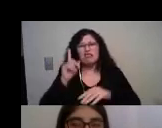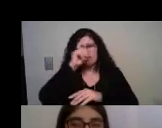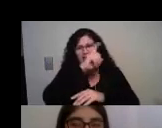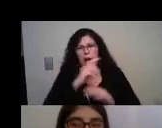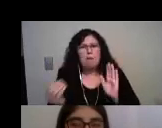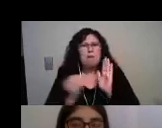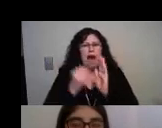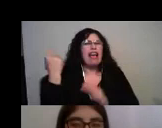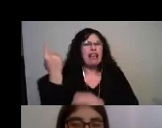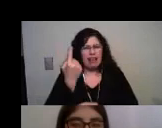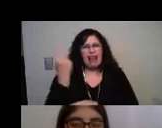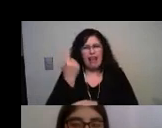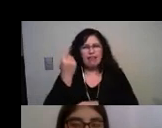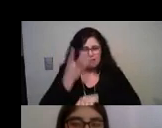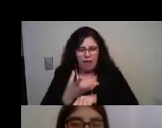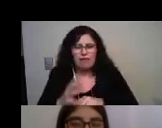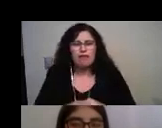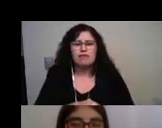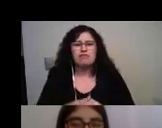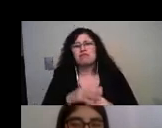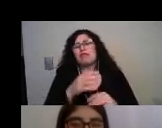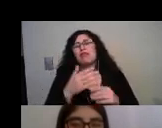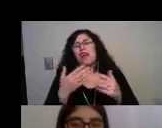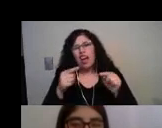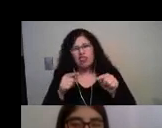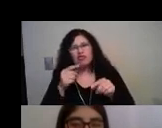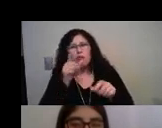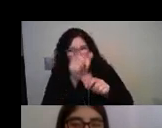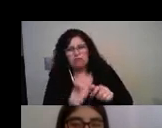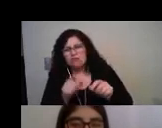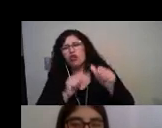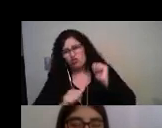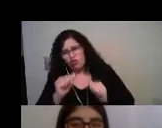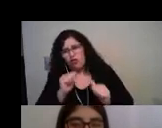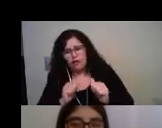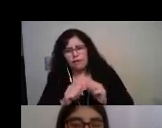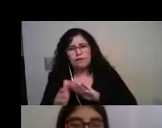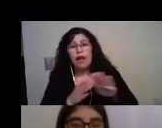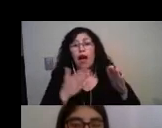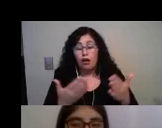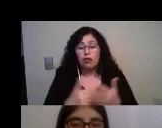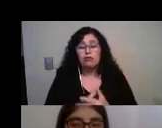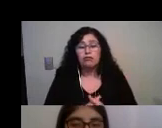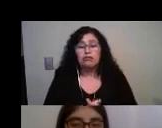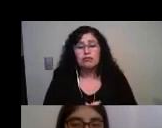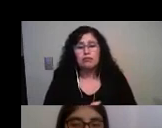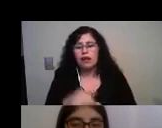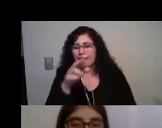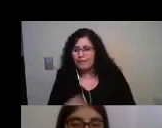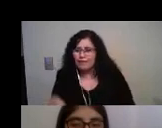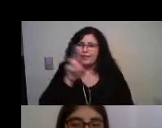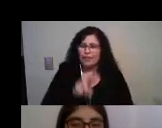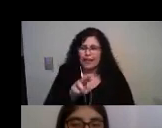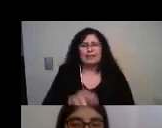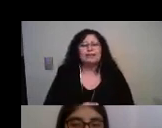focales en las personas en general, ¿ya? En definitiva, ¿cierto? Y recapitulando, vamos